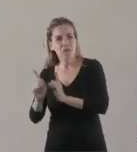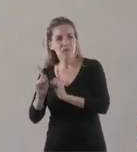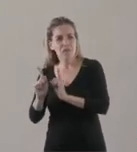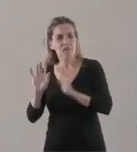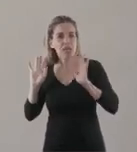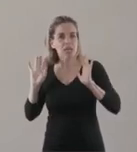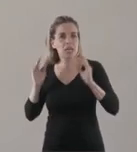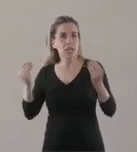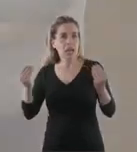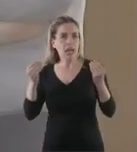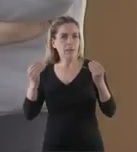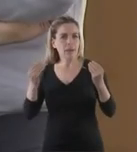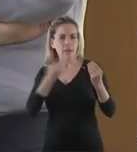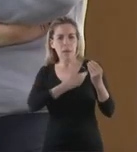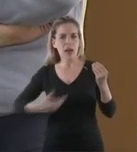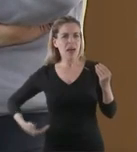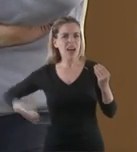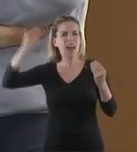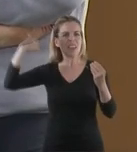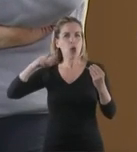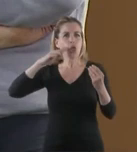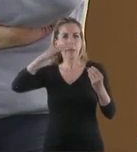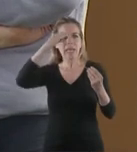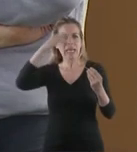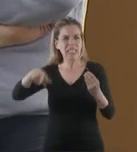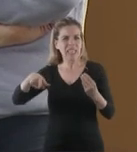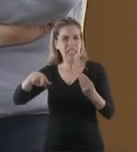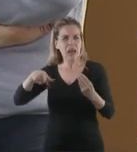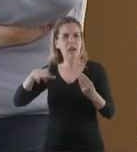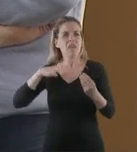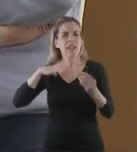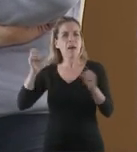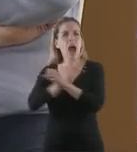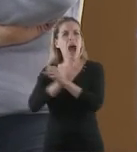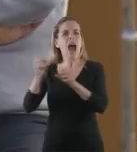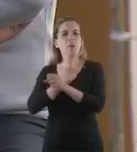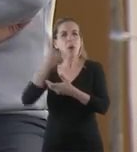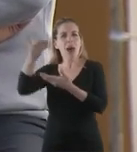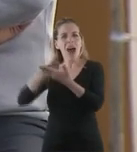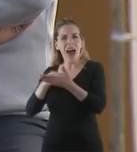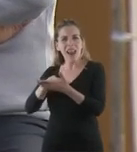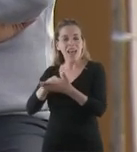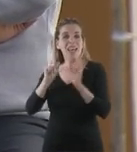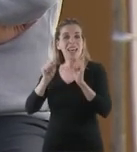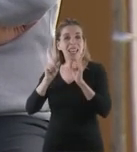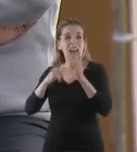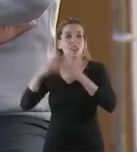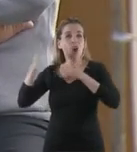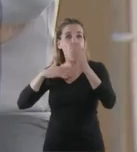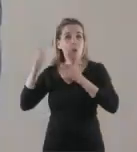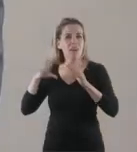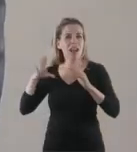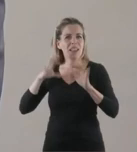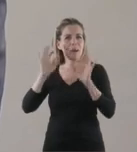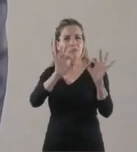en un estado de sospecha que no aprobaron pero además con viviendas sin terminar por la mitad